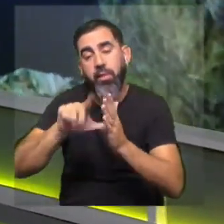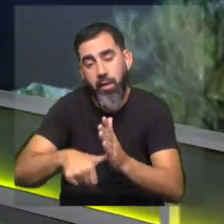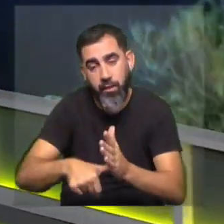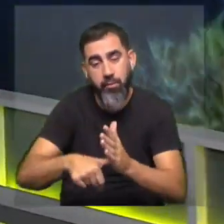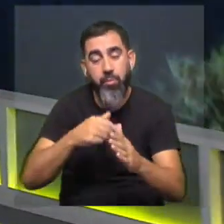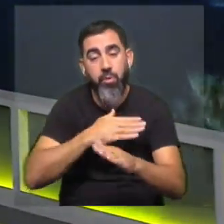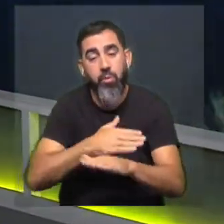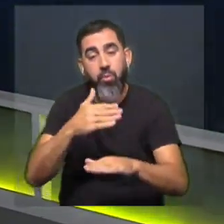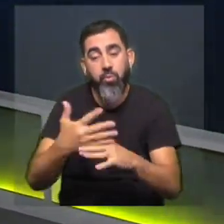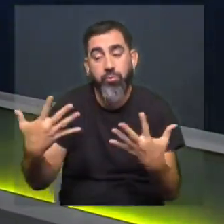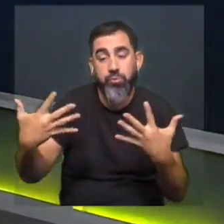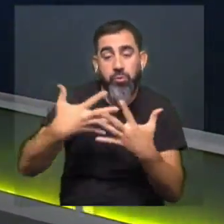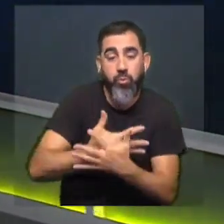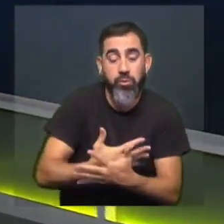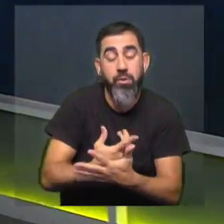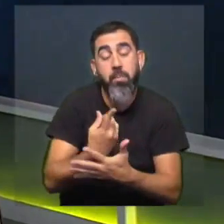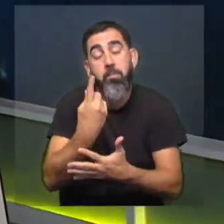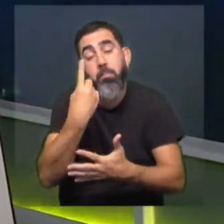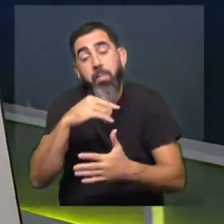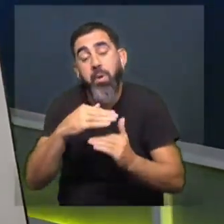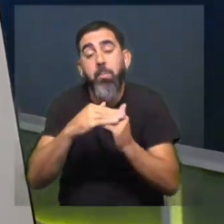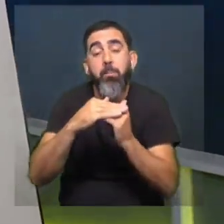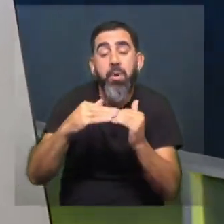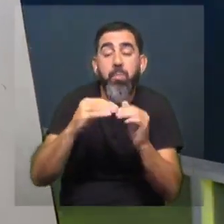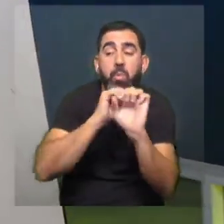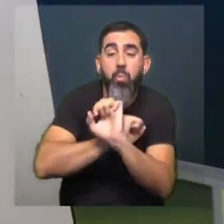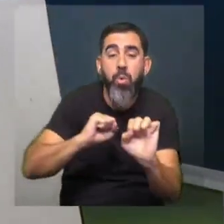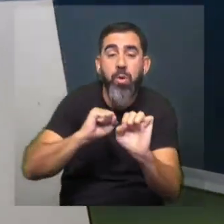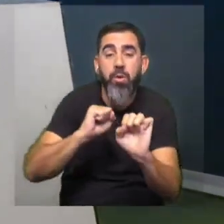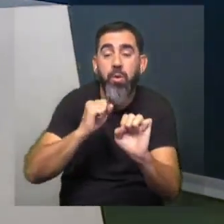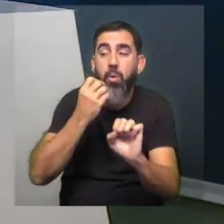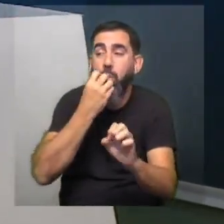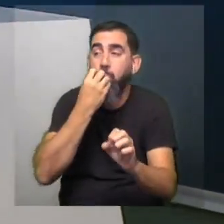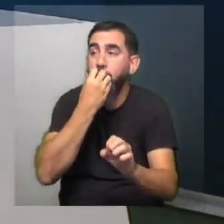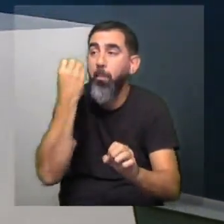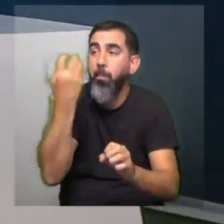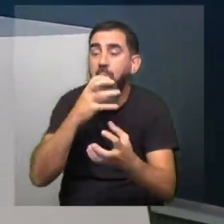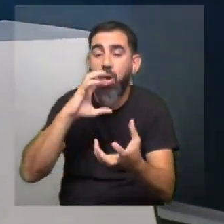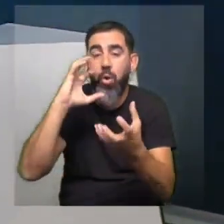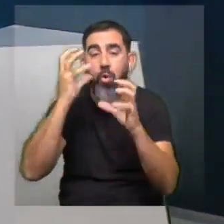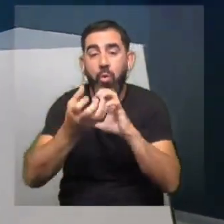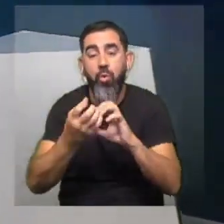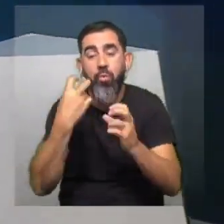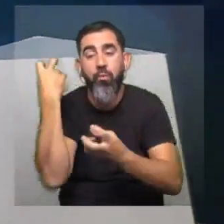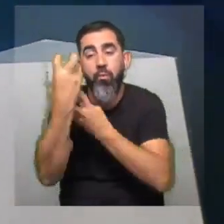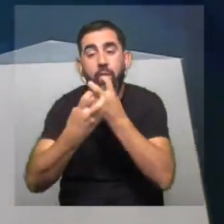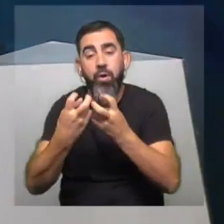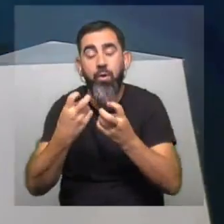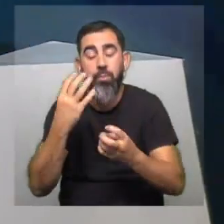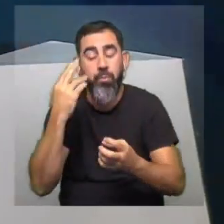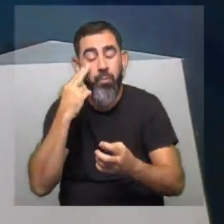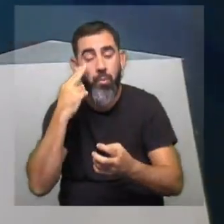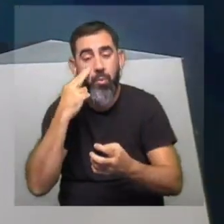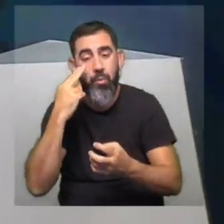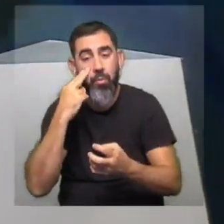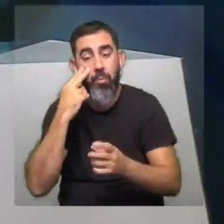que estamos afrontando, pero al menos podemos tratar de capitalizar este, nunca mejor dicho, trago amargo.